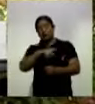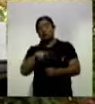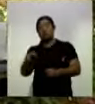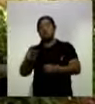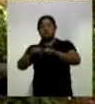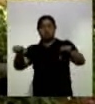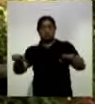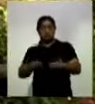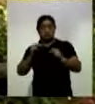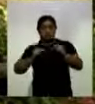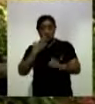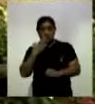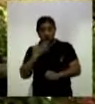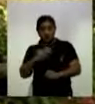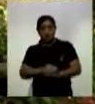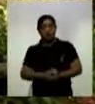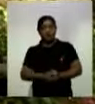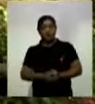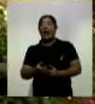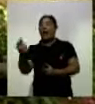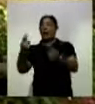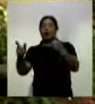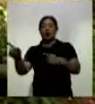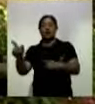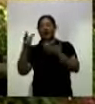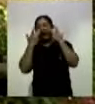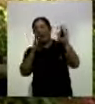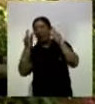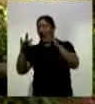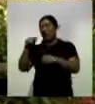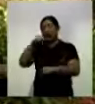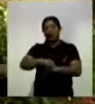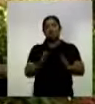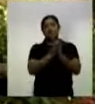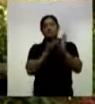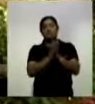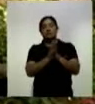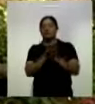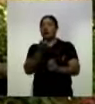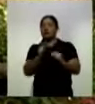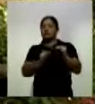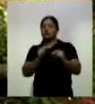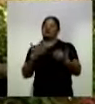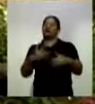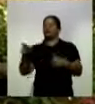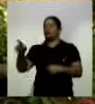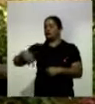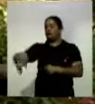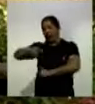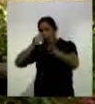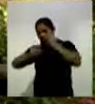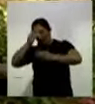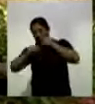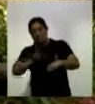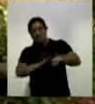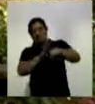nivel, equipos que desertan de central de reservas y participan ahí, se eleva muchísimo el nivel. Vamos a continuar, primero Dios, hasta donde los papás